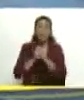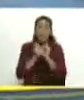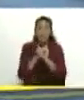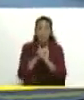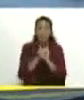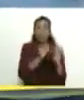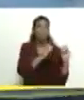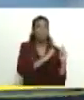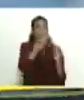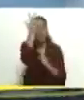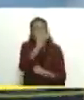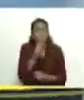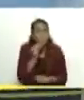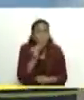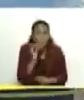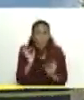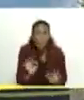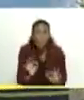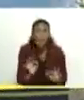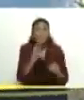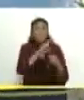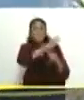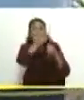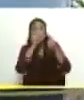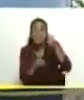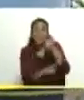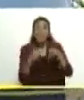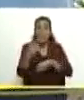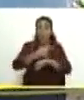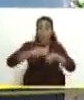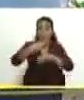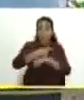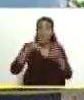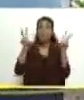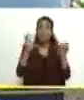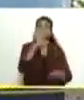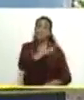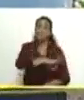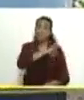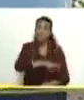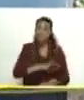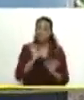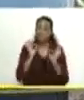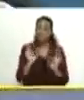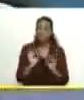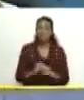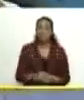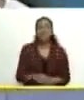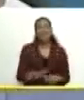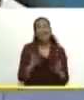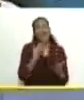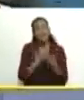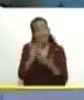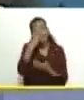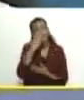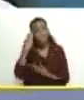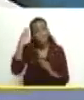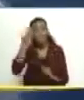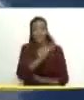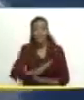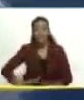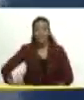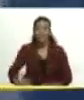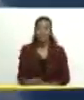así en jovencito como lo ves, es vicepresidente de gobierno para los temas sociales. Sí. Bueno, gracias, presidente. Bueno, que Dios me la bendiga,